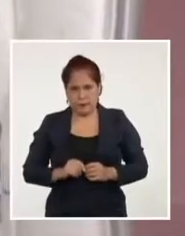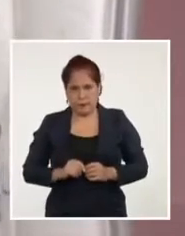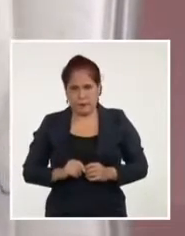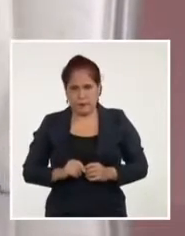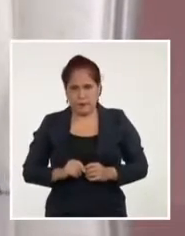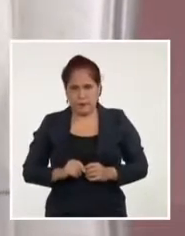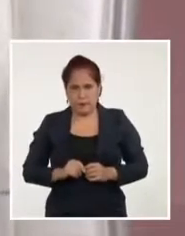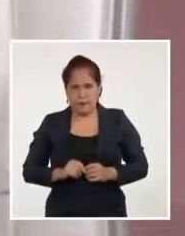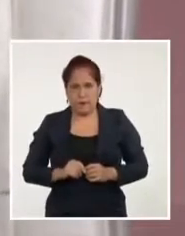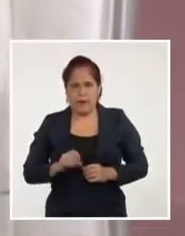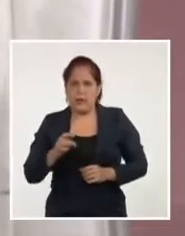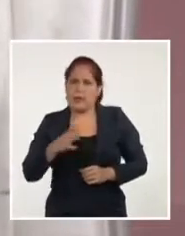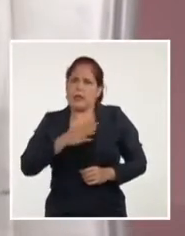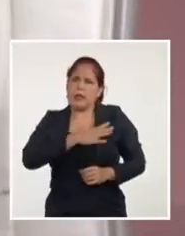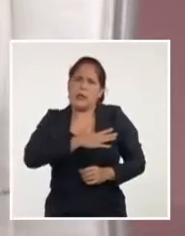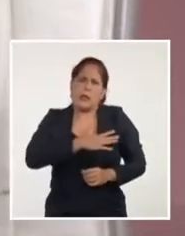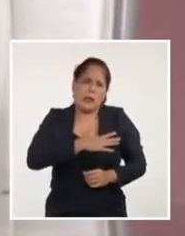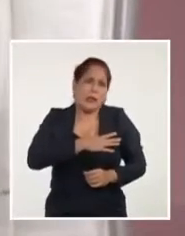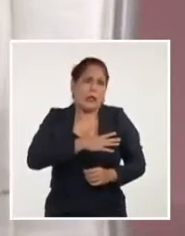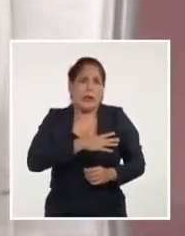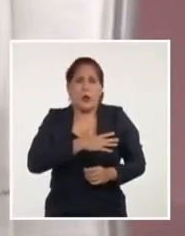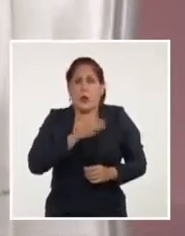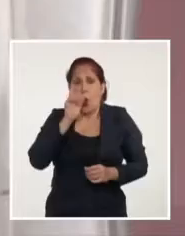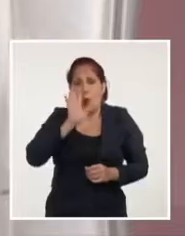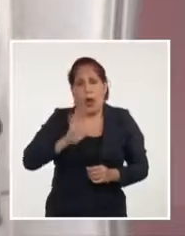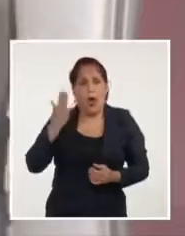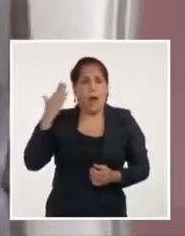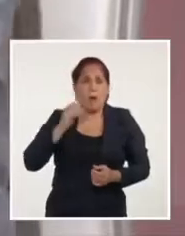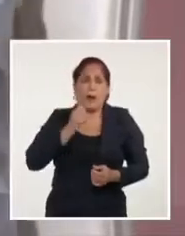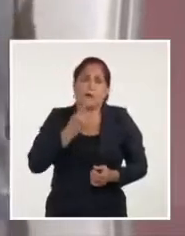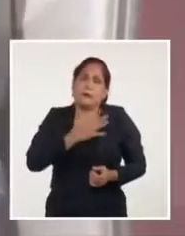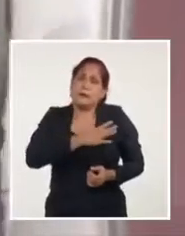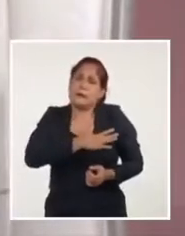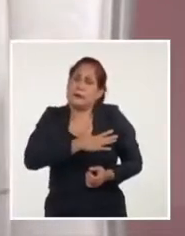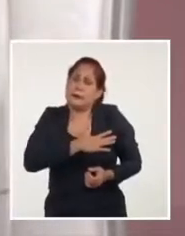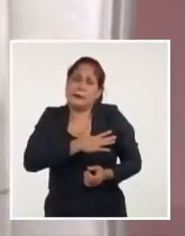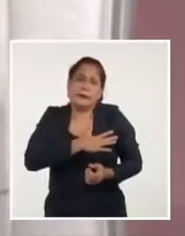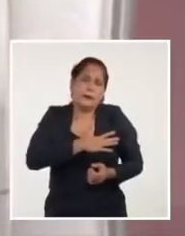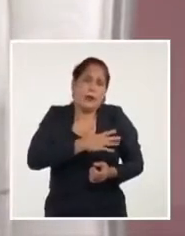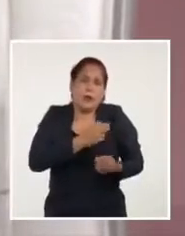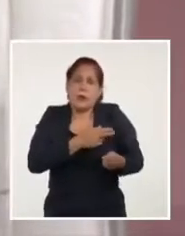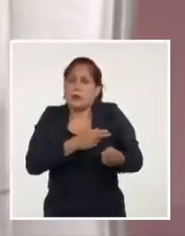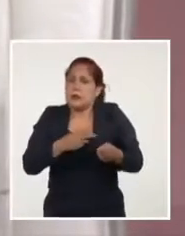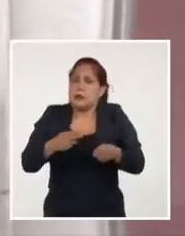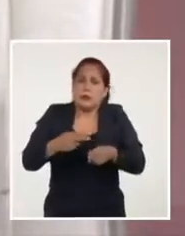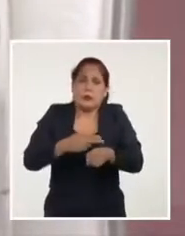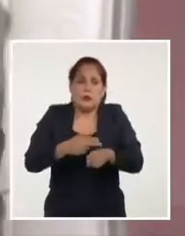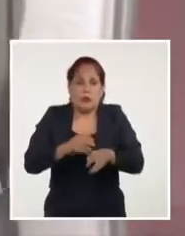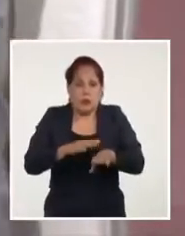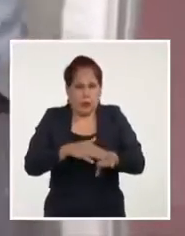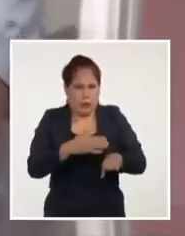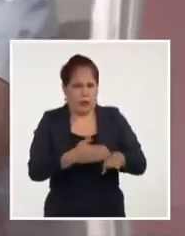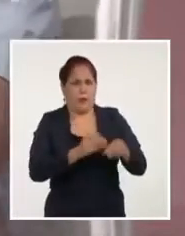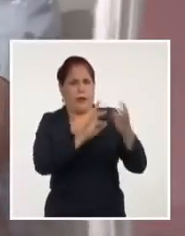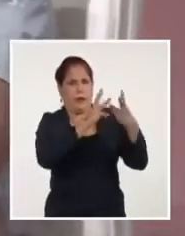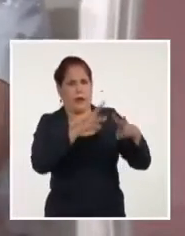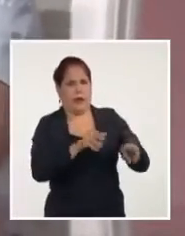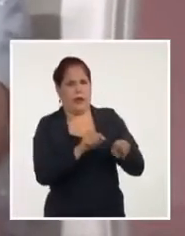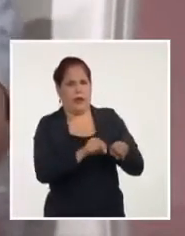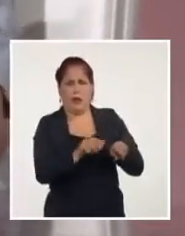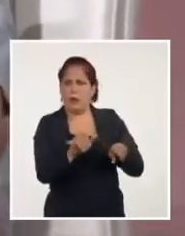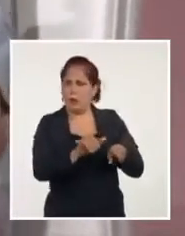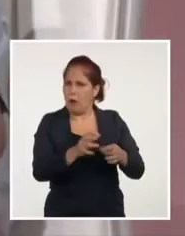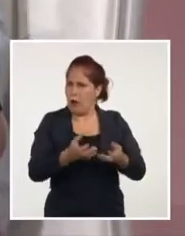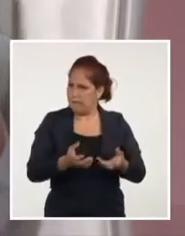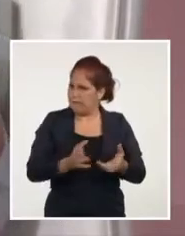melodrama, que nada más lo veíamos en las novelas, y después las series con sus lógicas, ha pasado también